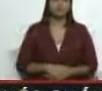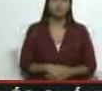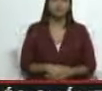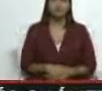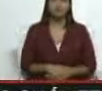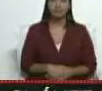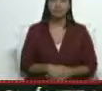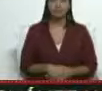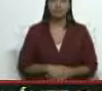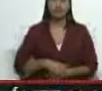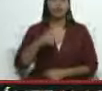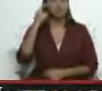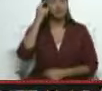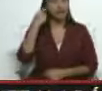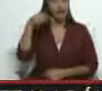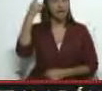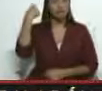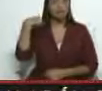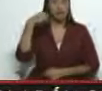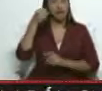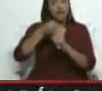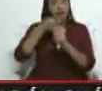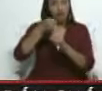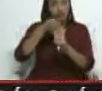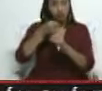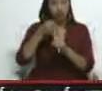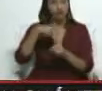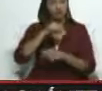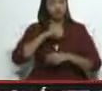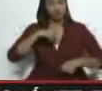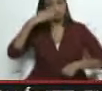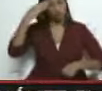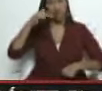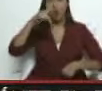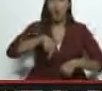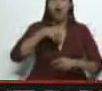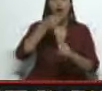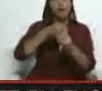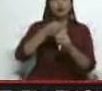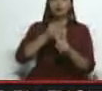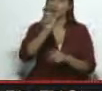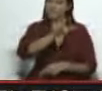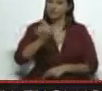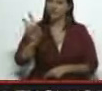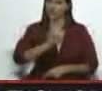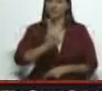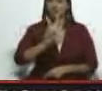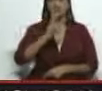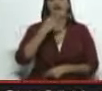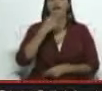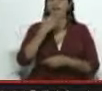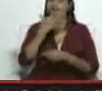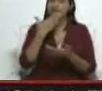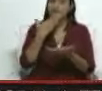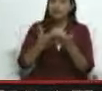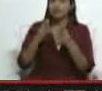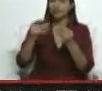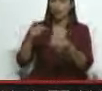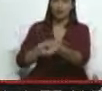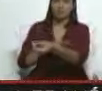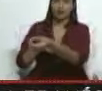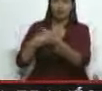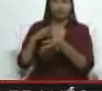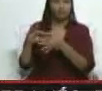lucha hoy en la lucha cívica por un país mejor gracias a nuestros hermanos que lo son de la unión